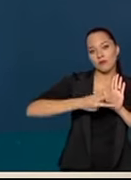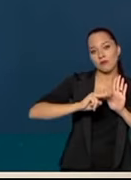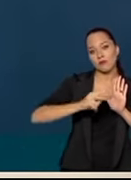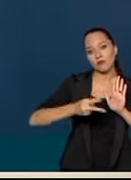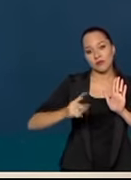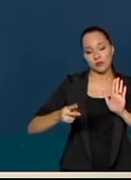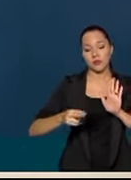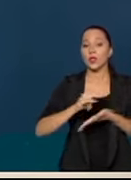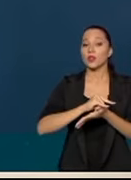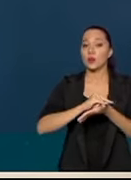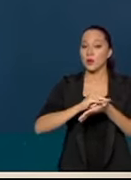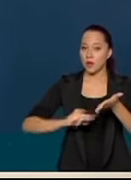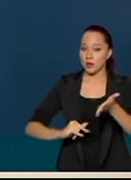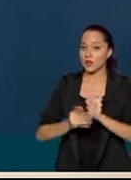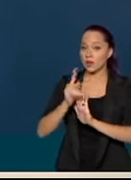V.